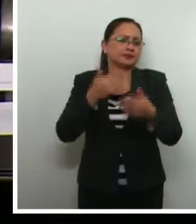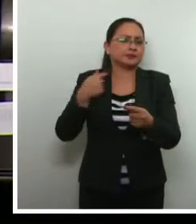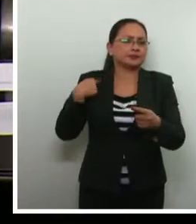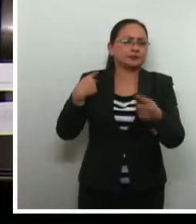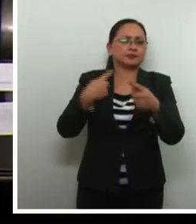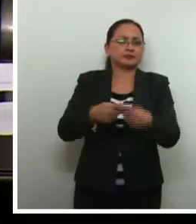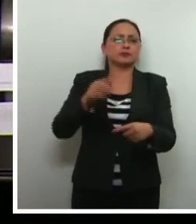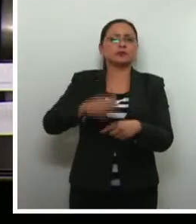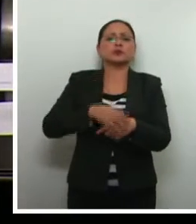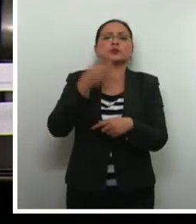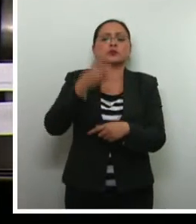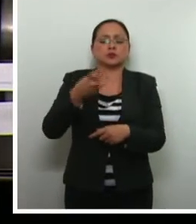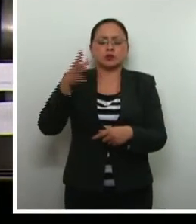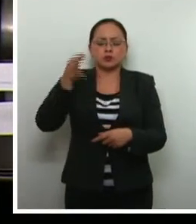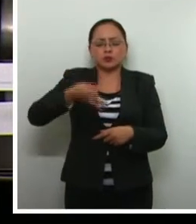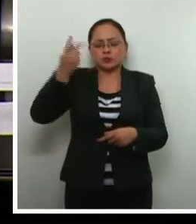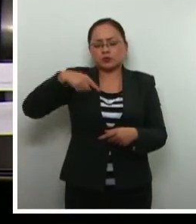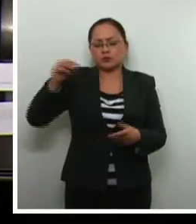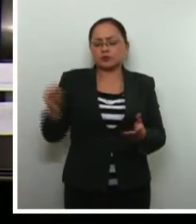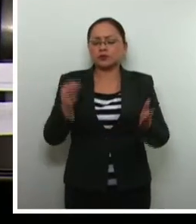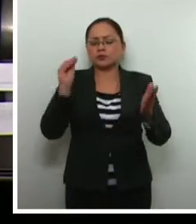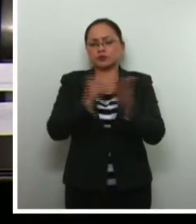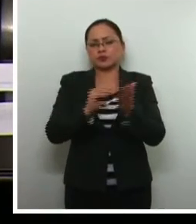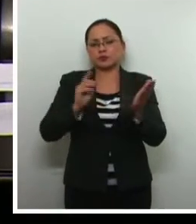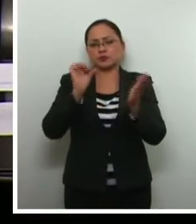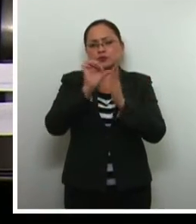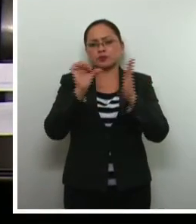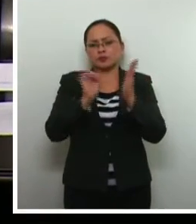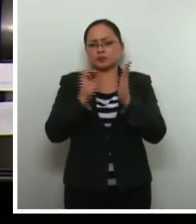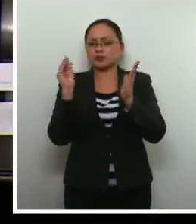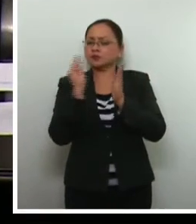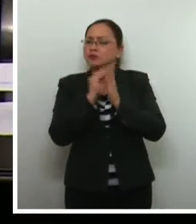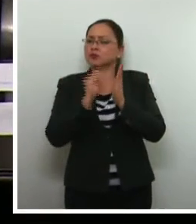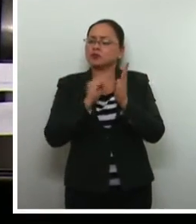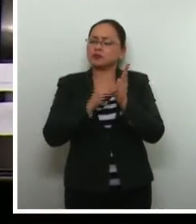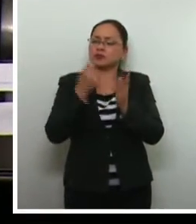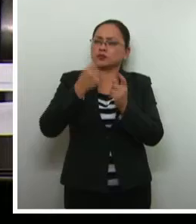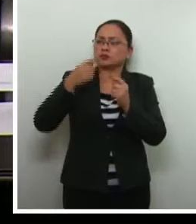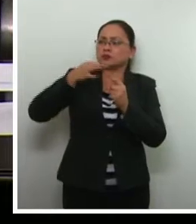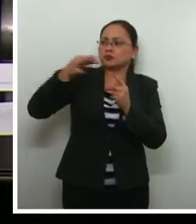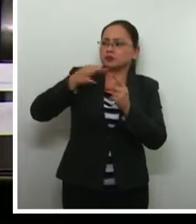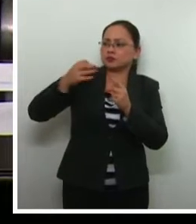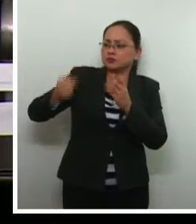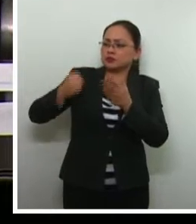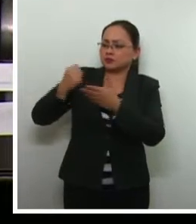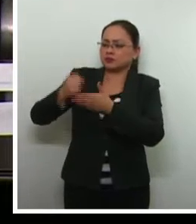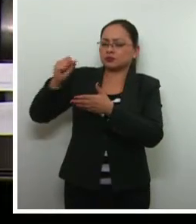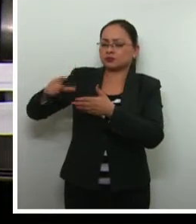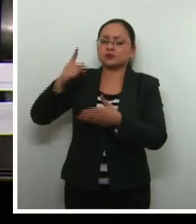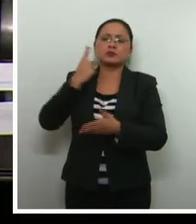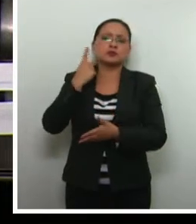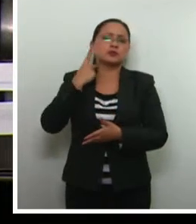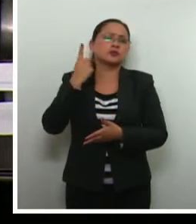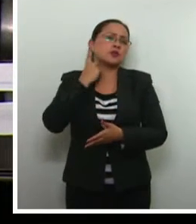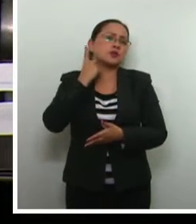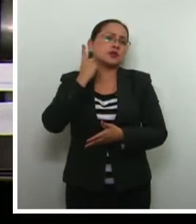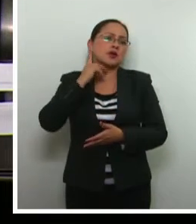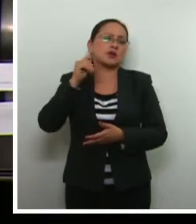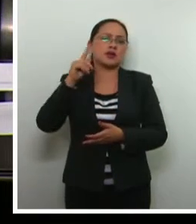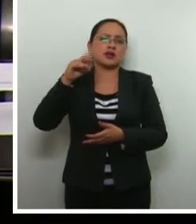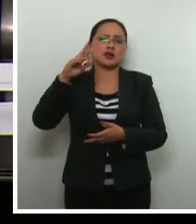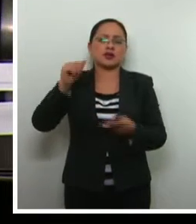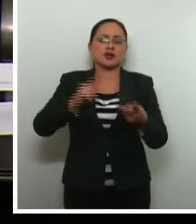se aceptaron y se incorporaron al cuerpo del artículo las reservas de la diputada Patricia Ruiz y de la